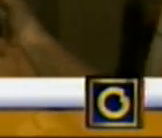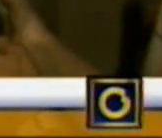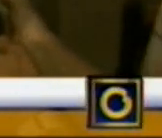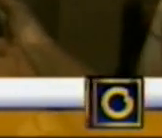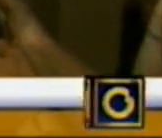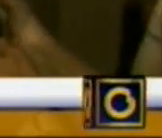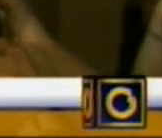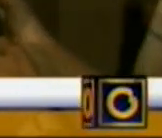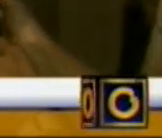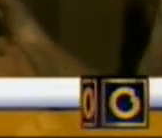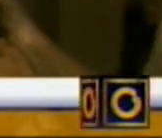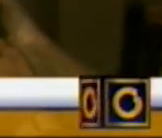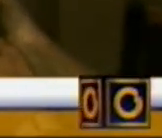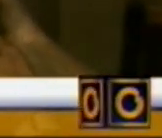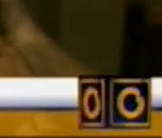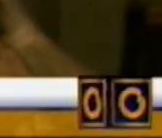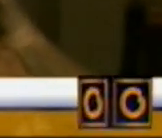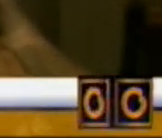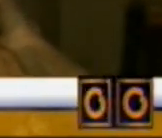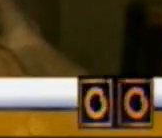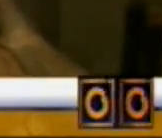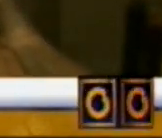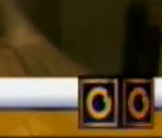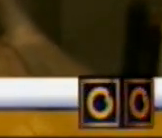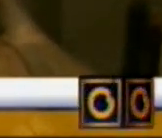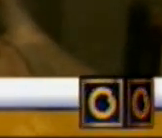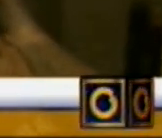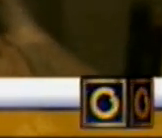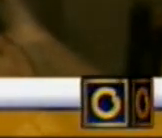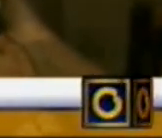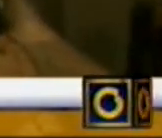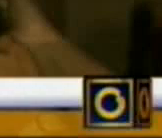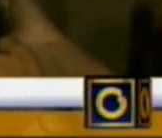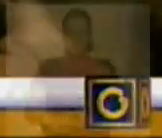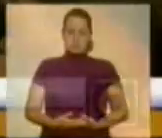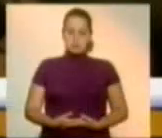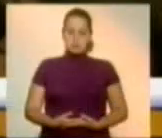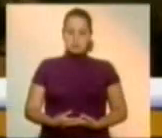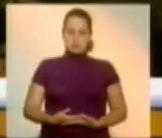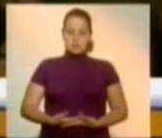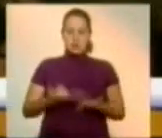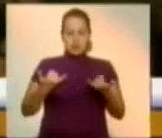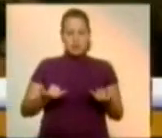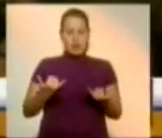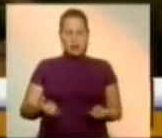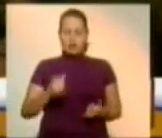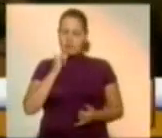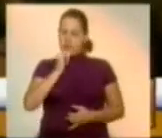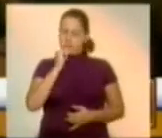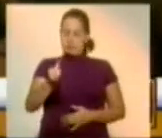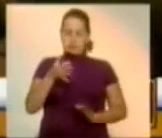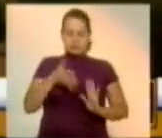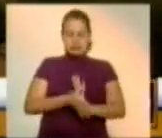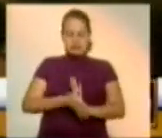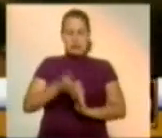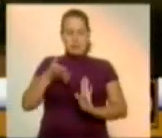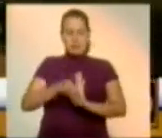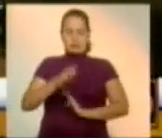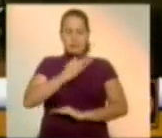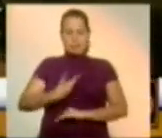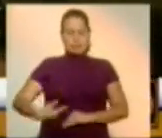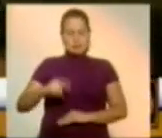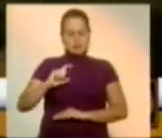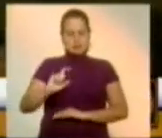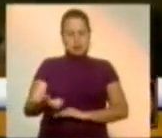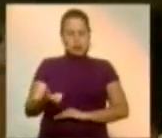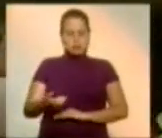Después ella se comunicó telefónicamente con alguien, dijo que era el fiscal le dijo, yo no voy a ir a buscar eso sino